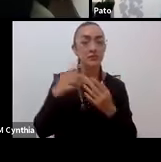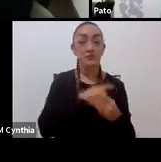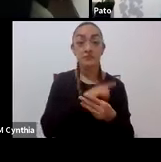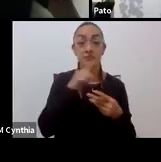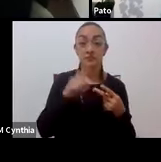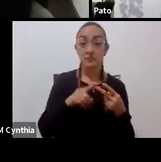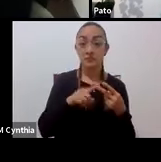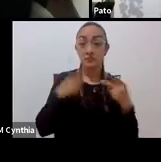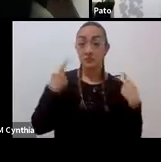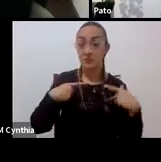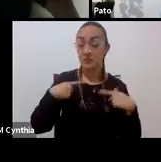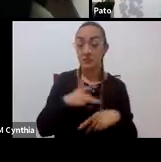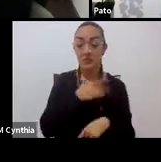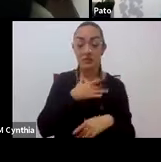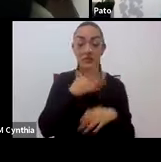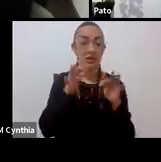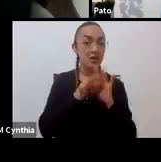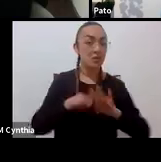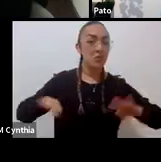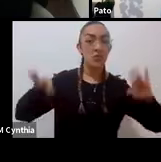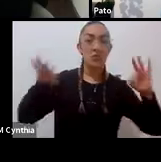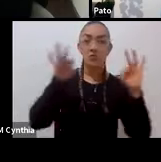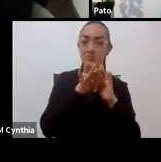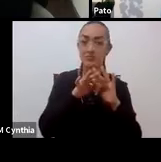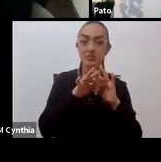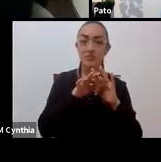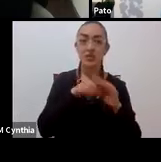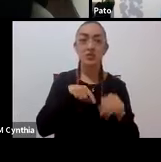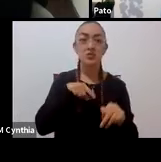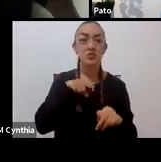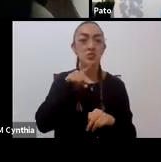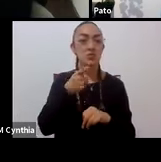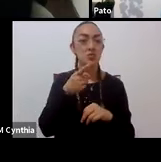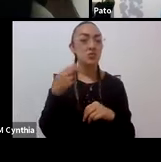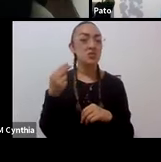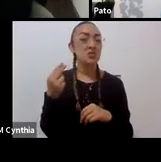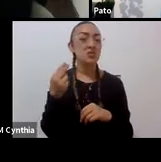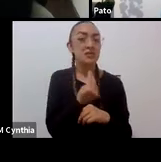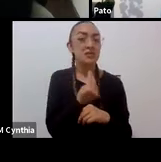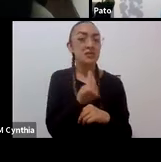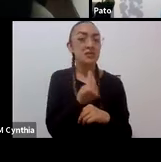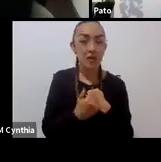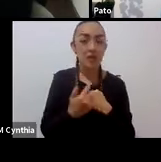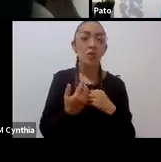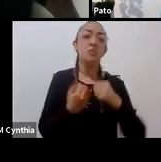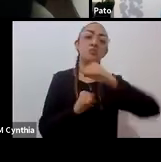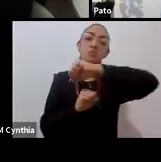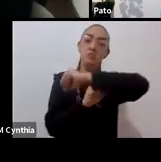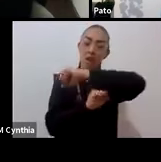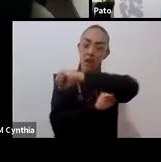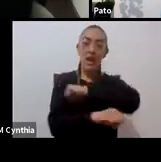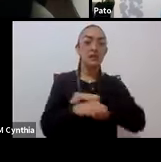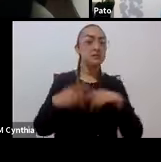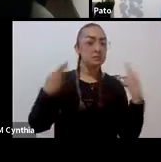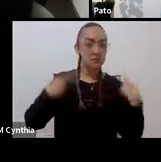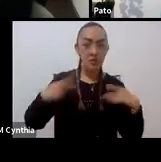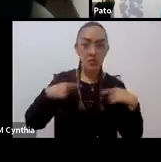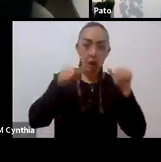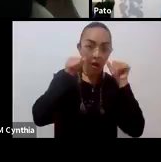se moviliza cuando llegas a un Pilares para echarte la mano y para atenderte y para ver qué es lo que está pasando. No es que llegues y, a ver, permítame,